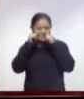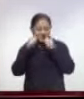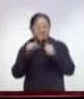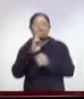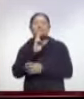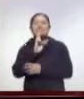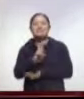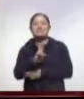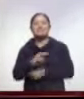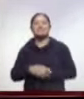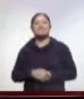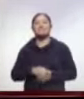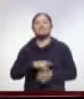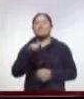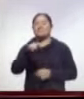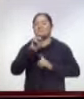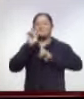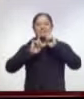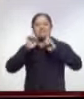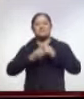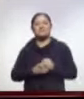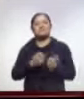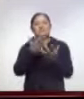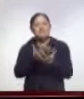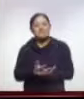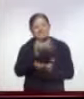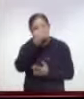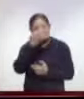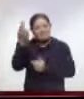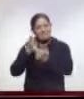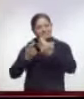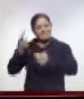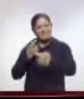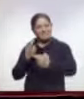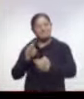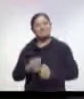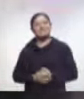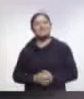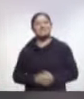respuesta a todas sus dudas. Vamos a hacer una pausa, regresamos con más.